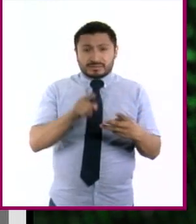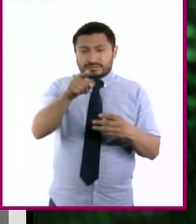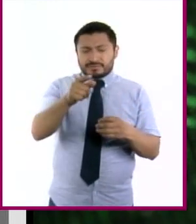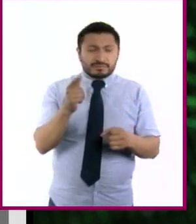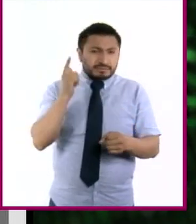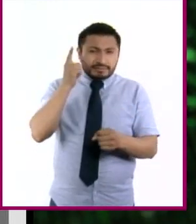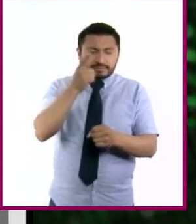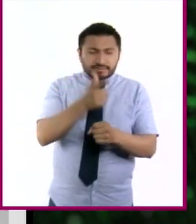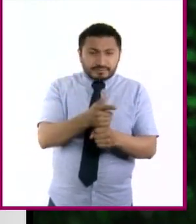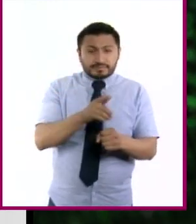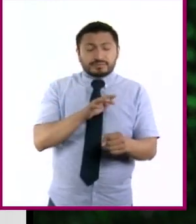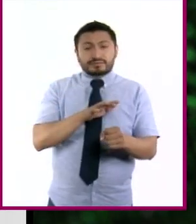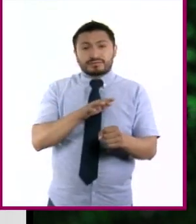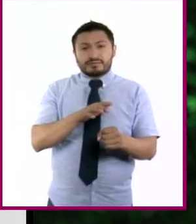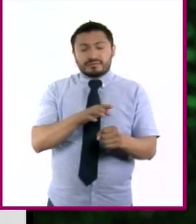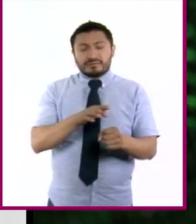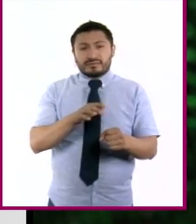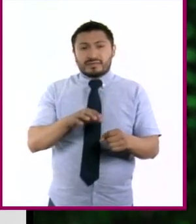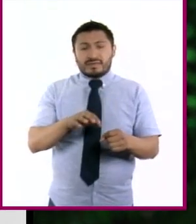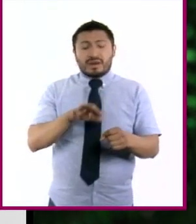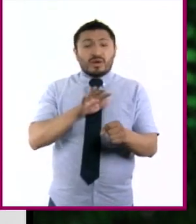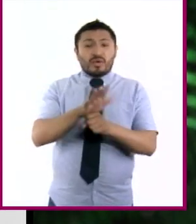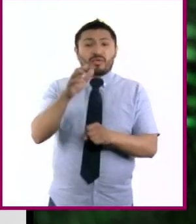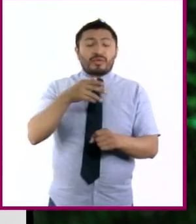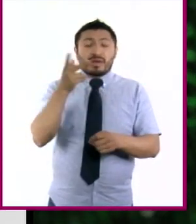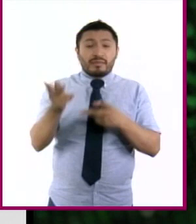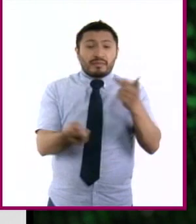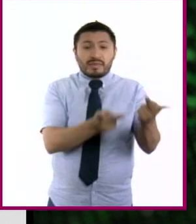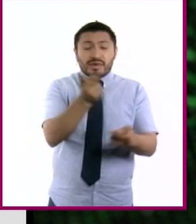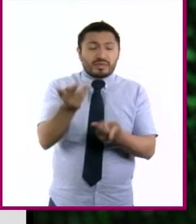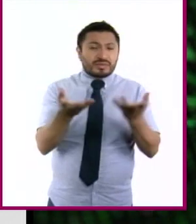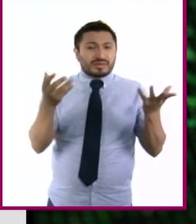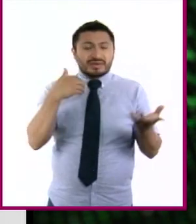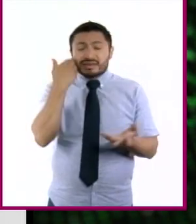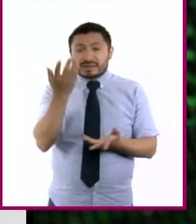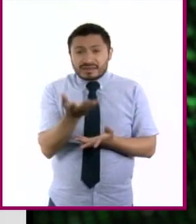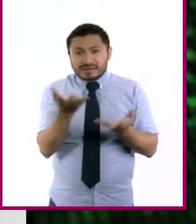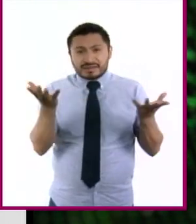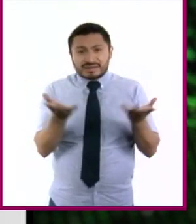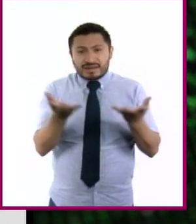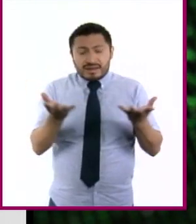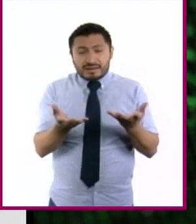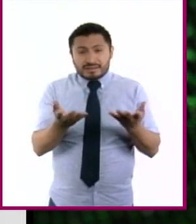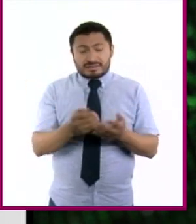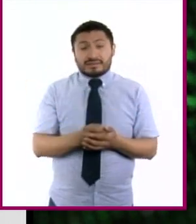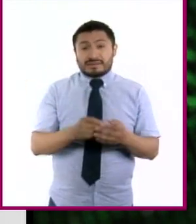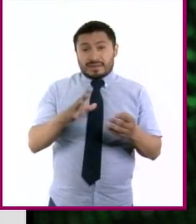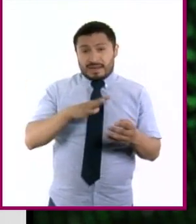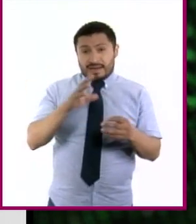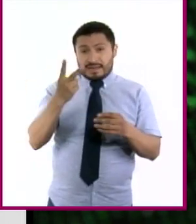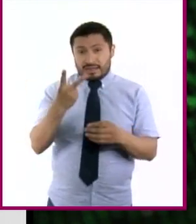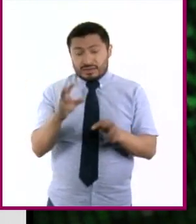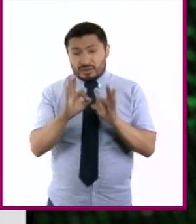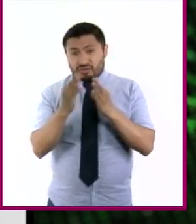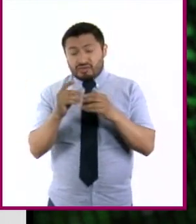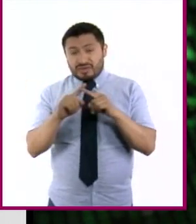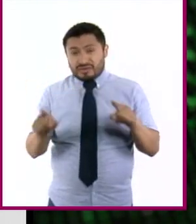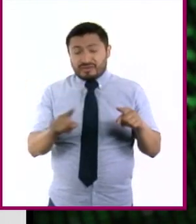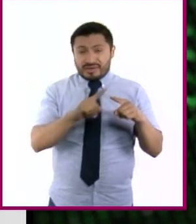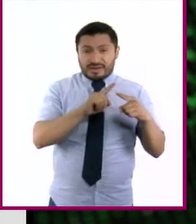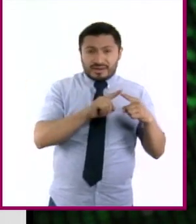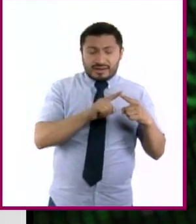determina qué tipo de preguntas quieres generar a partir de cada variable. Hay dos tipos de preguntas. Las